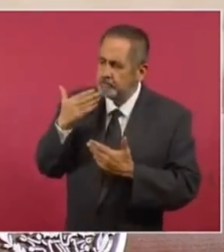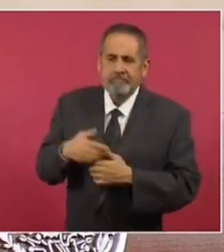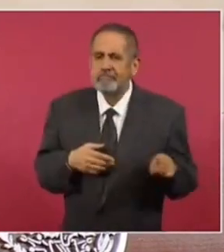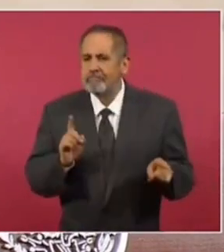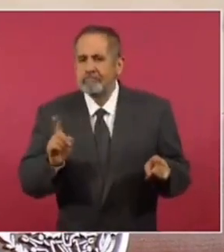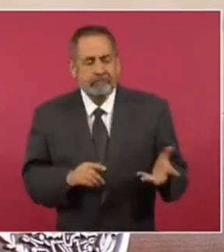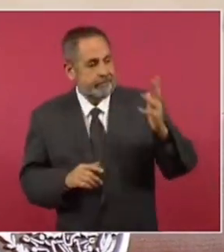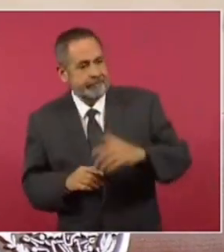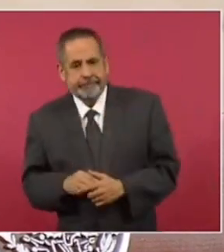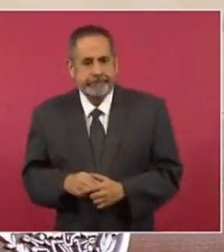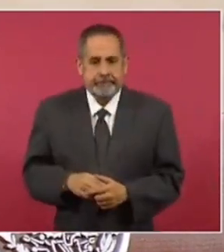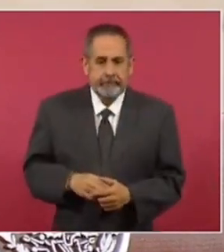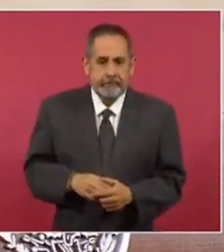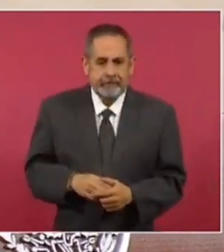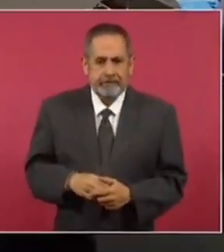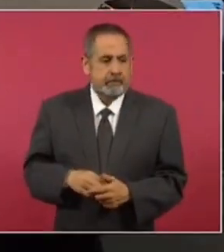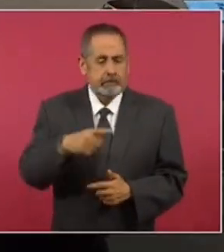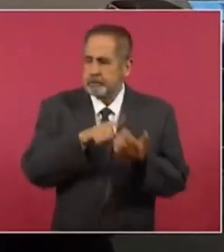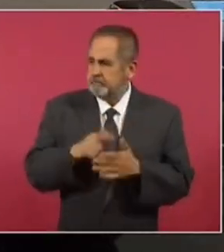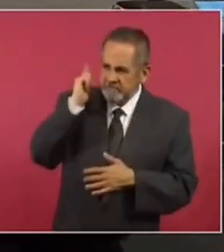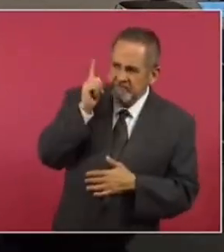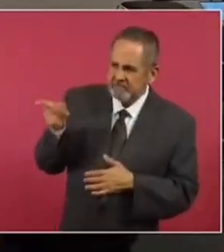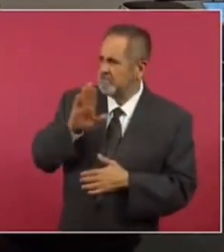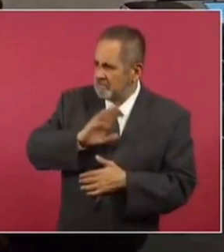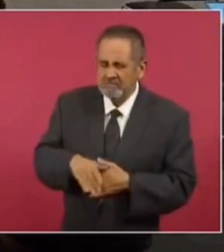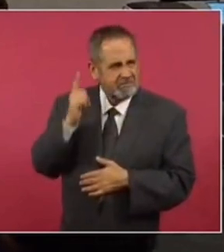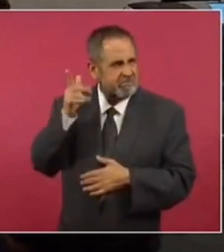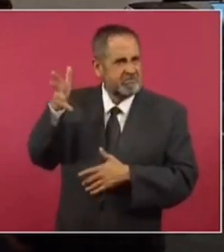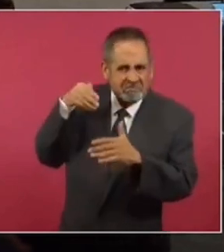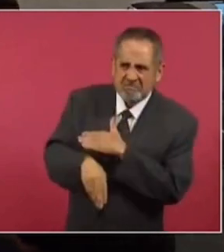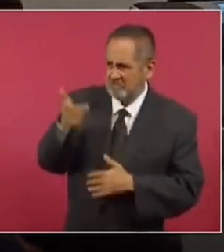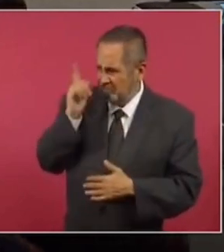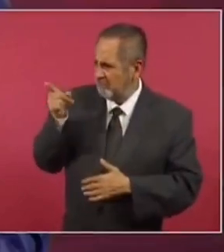Entonces, cuando lo que se desea es que le vaya mal a alguien,